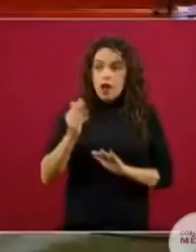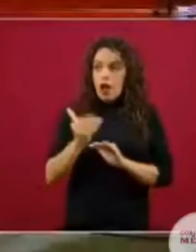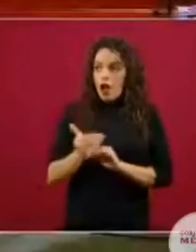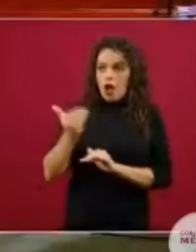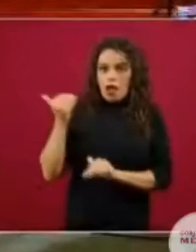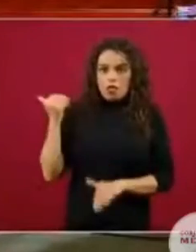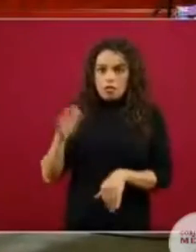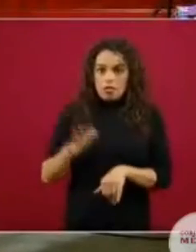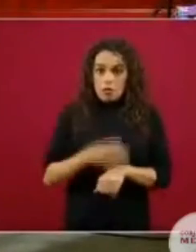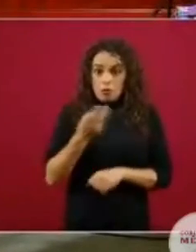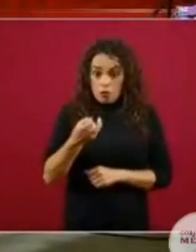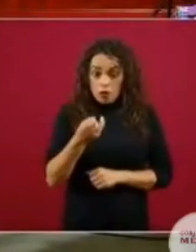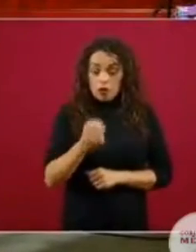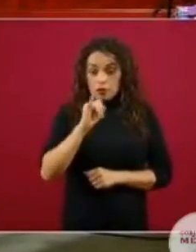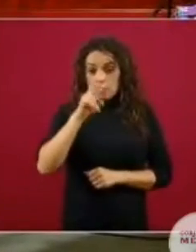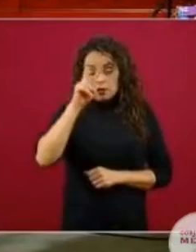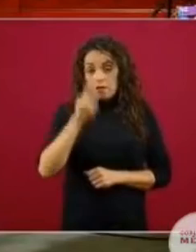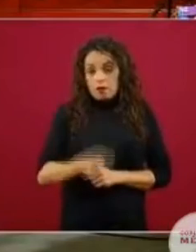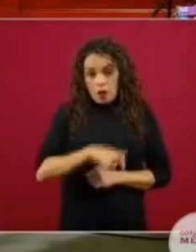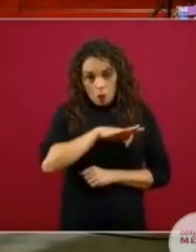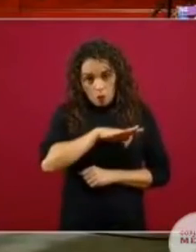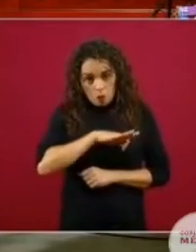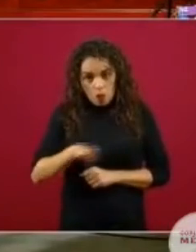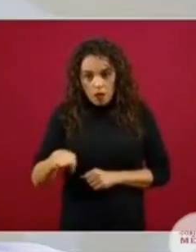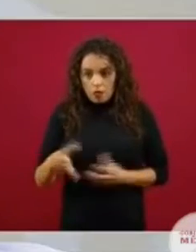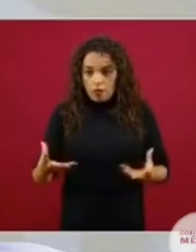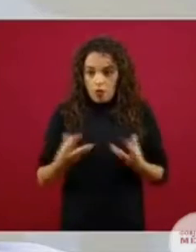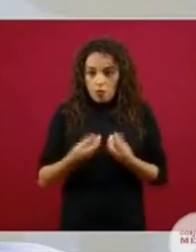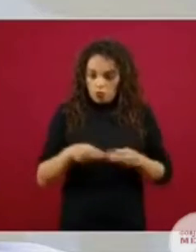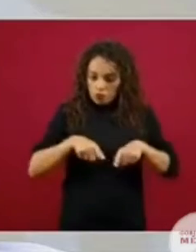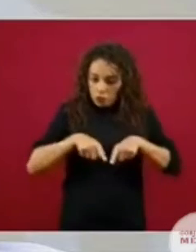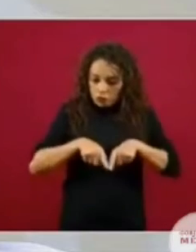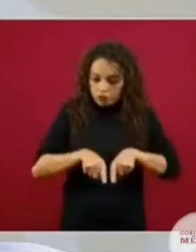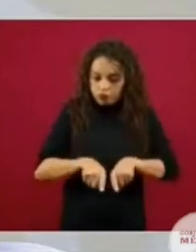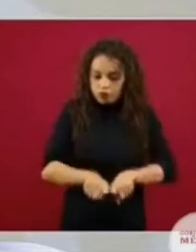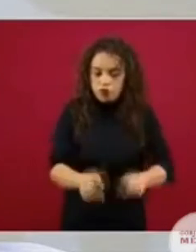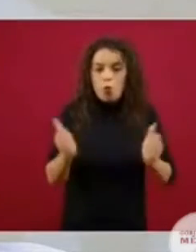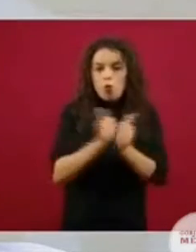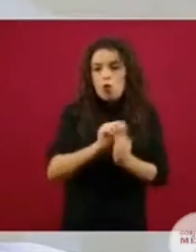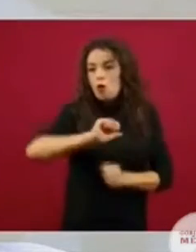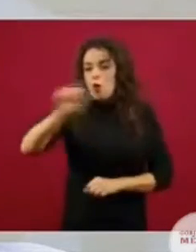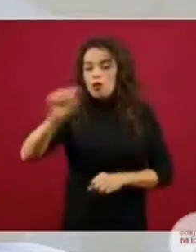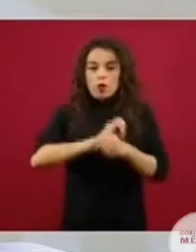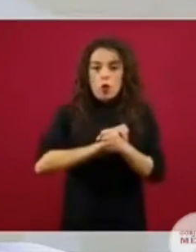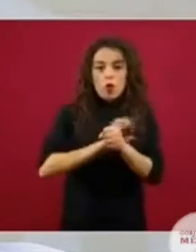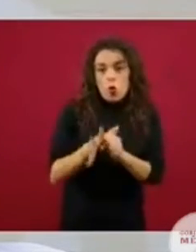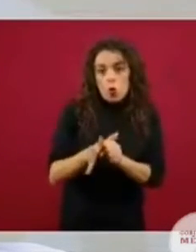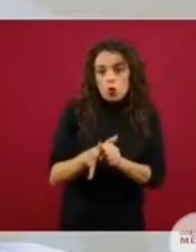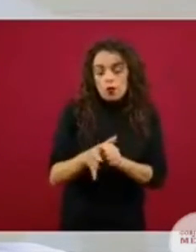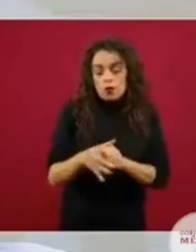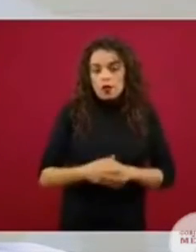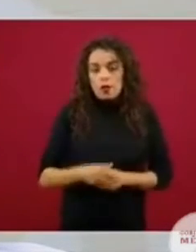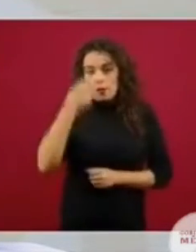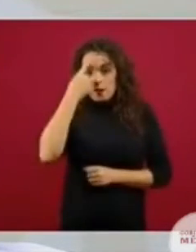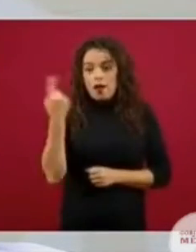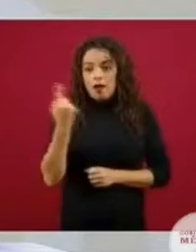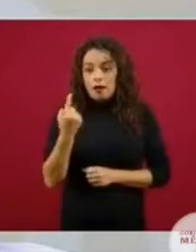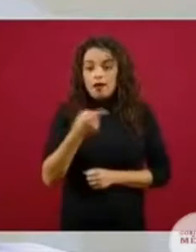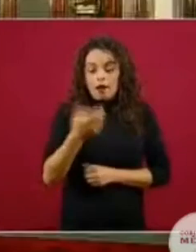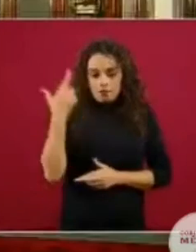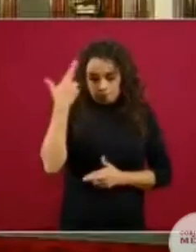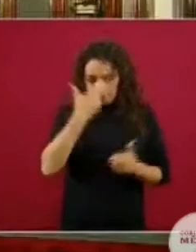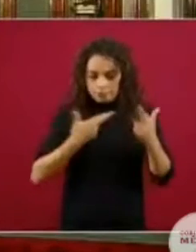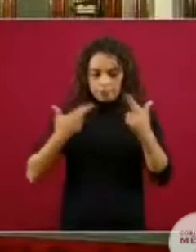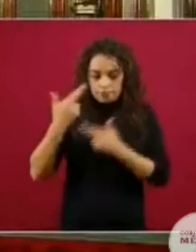porque esto sí se puede hacer a la par de otros coronavirus si se tienen los recursos para tener esa experiencia y se está